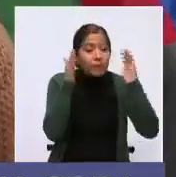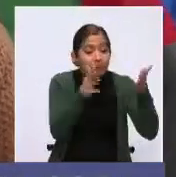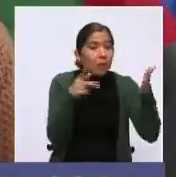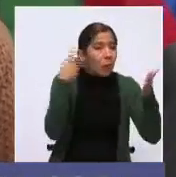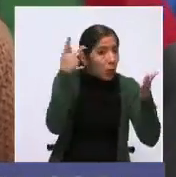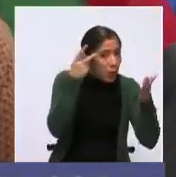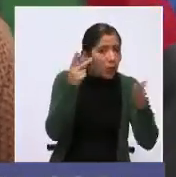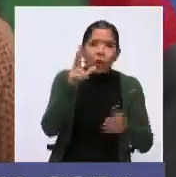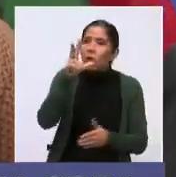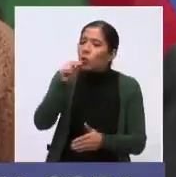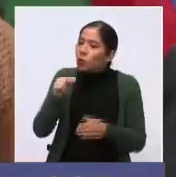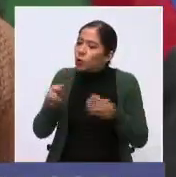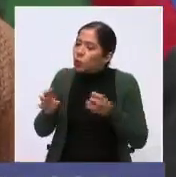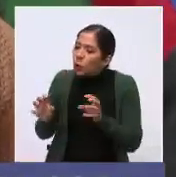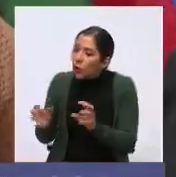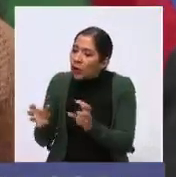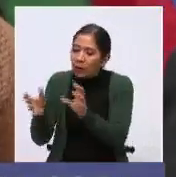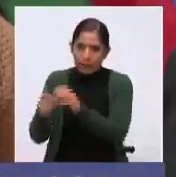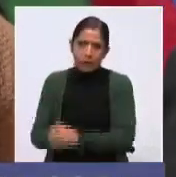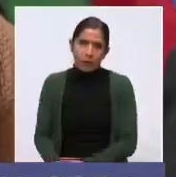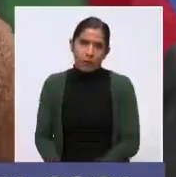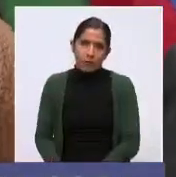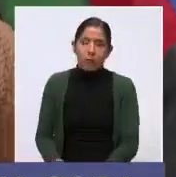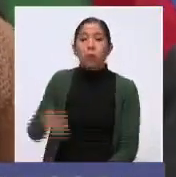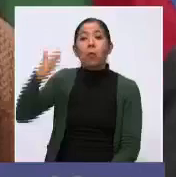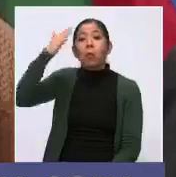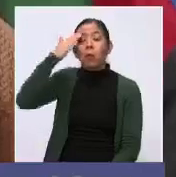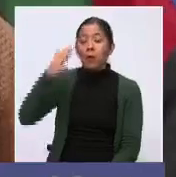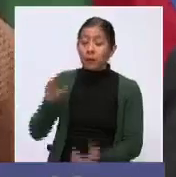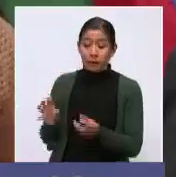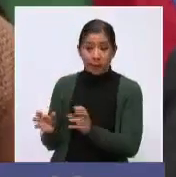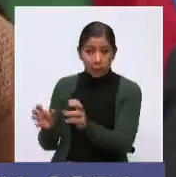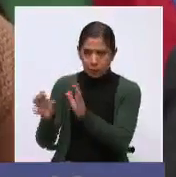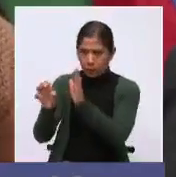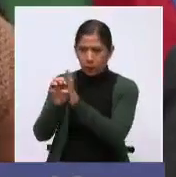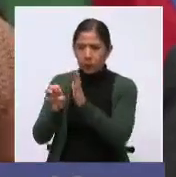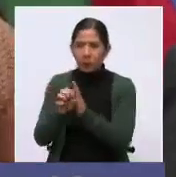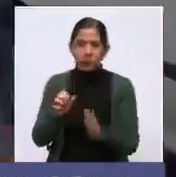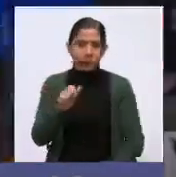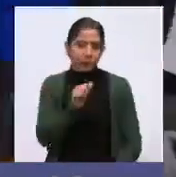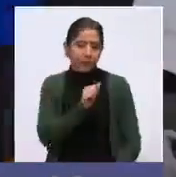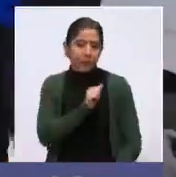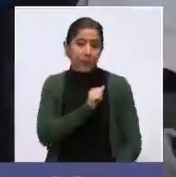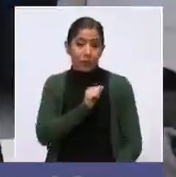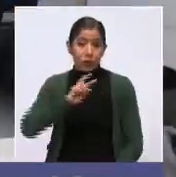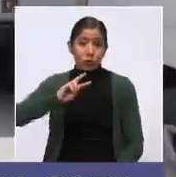qué? Porque a las subalcaldías, a las urbanizaciones,